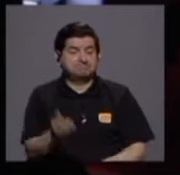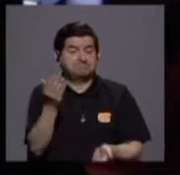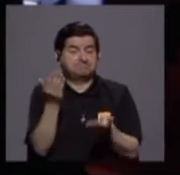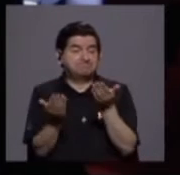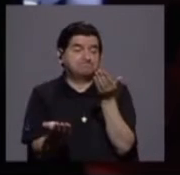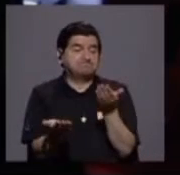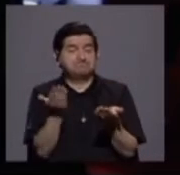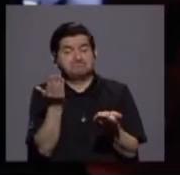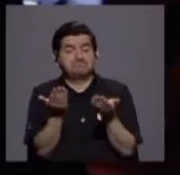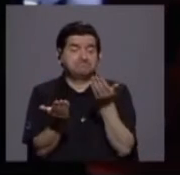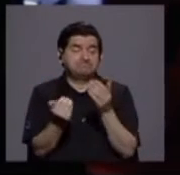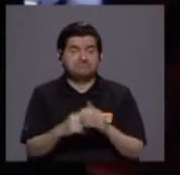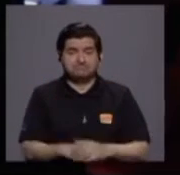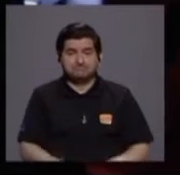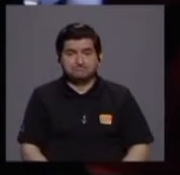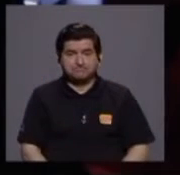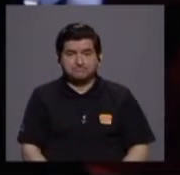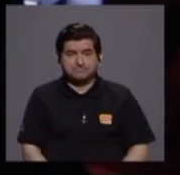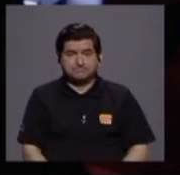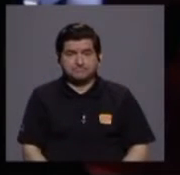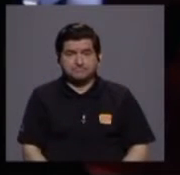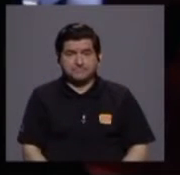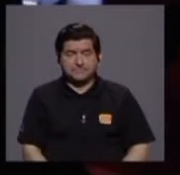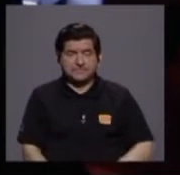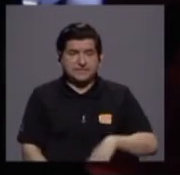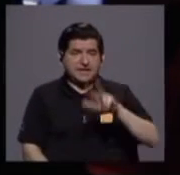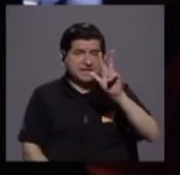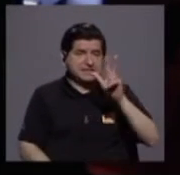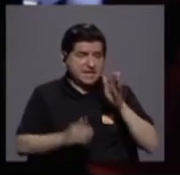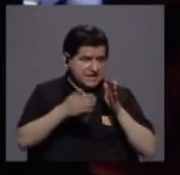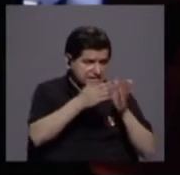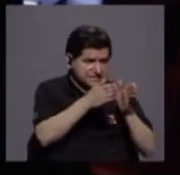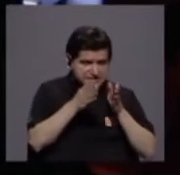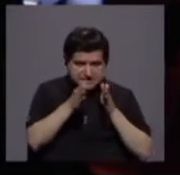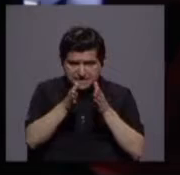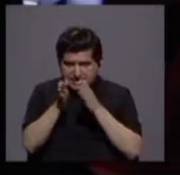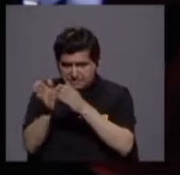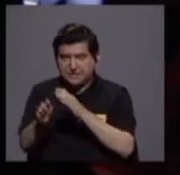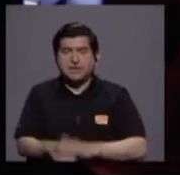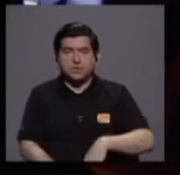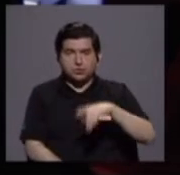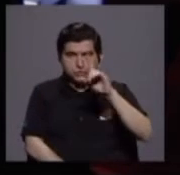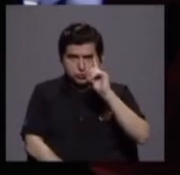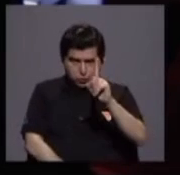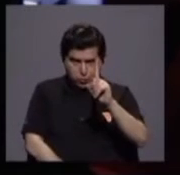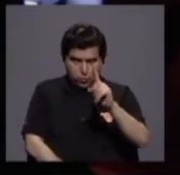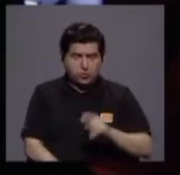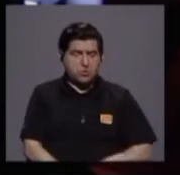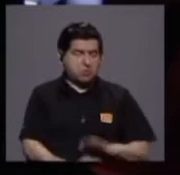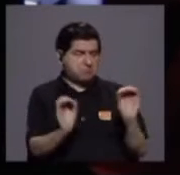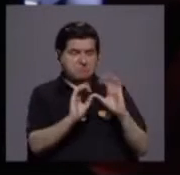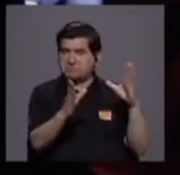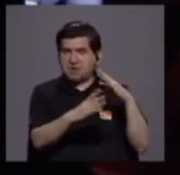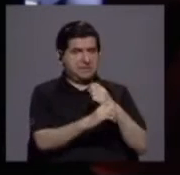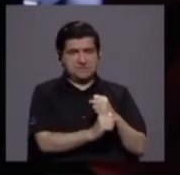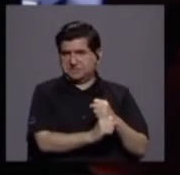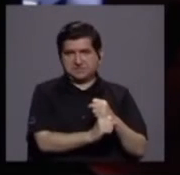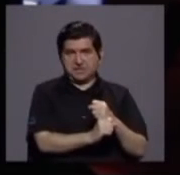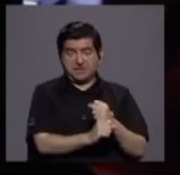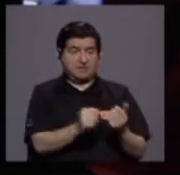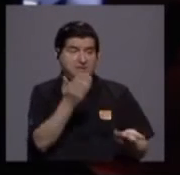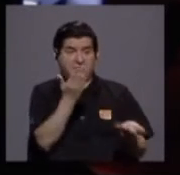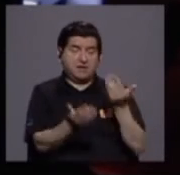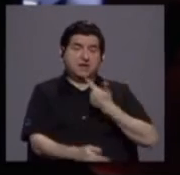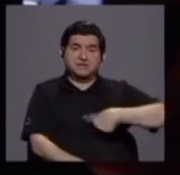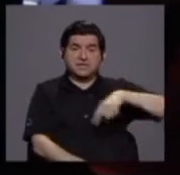posible, o sea, hay posibles tres caminos, reitero. Uno, el no hacer nada y